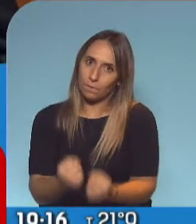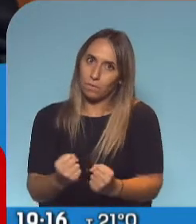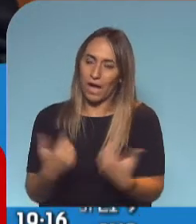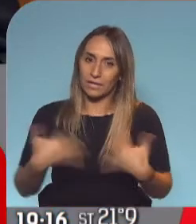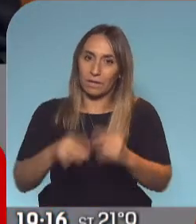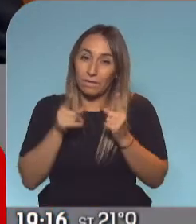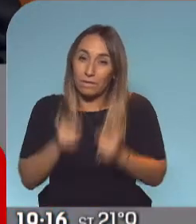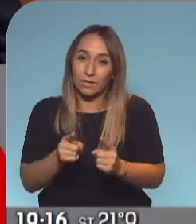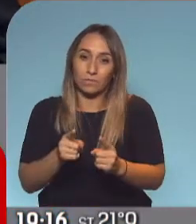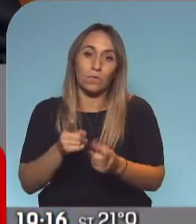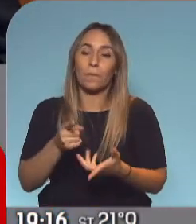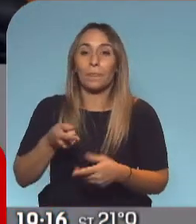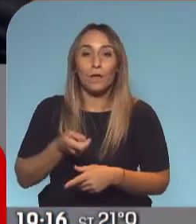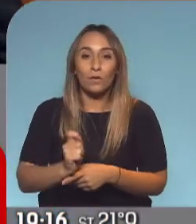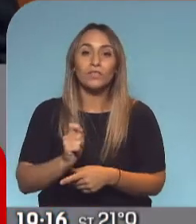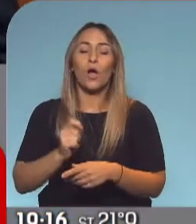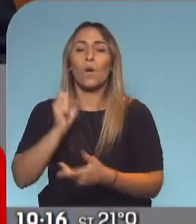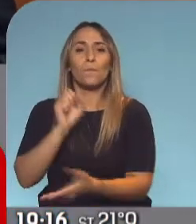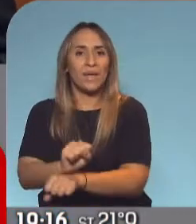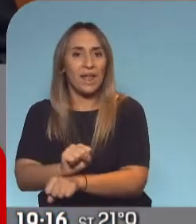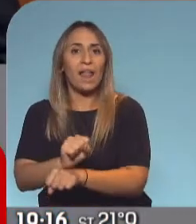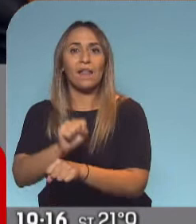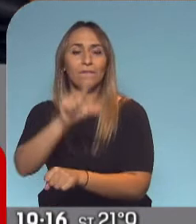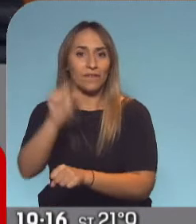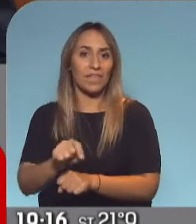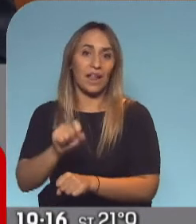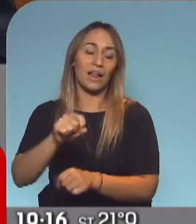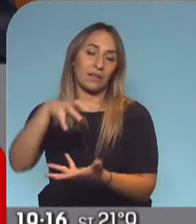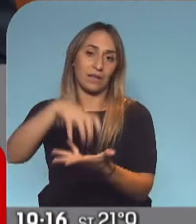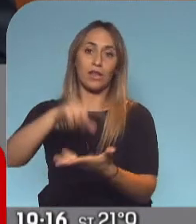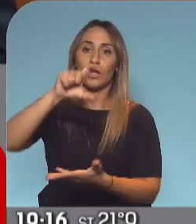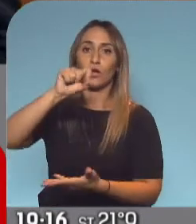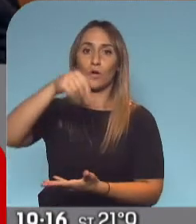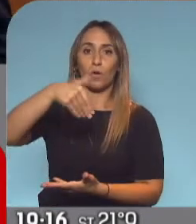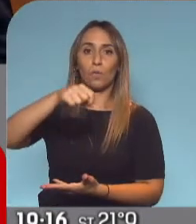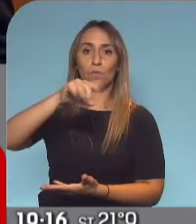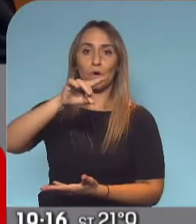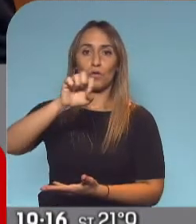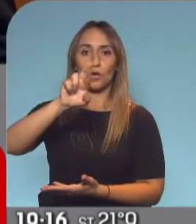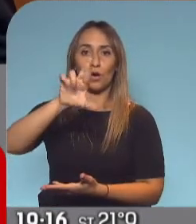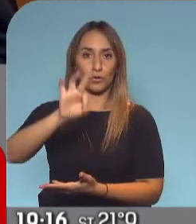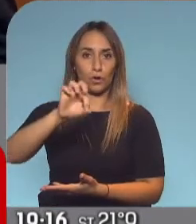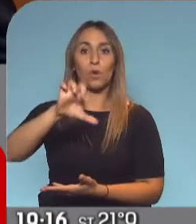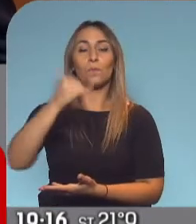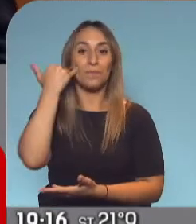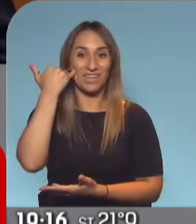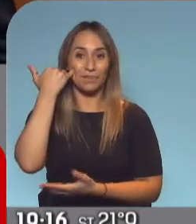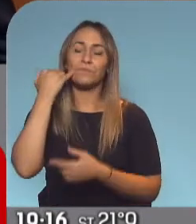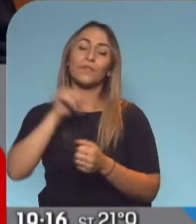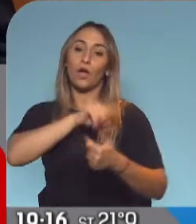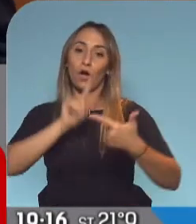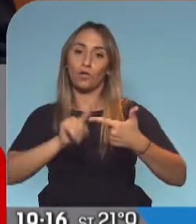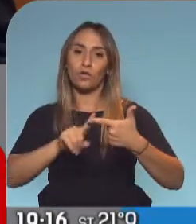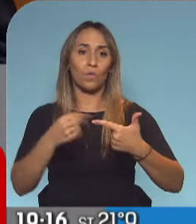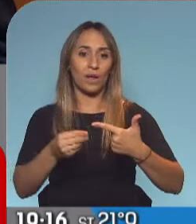básicamente en la justicia federal, penal federal en Comodoro Pi. El presente urgente es erradicar el lawfare. El lawfare